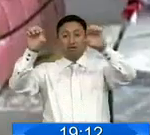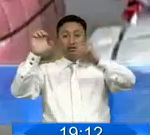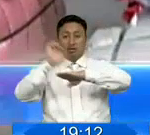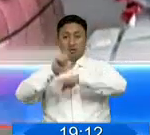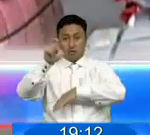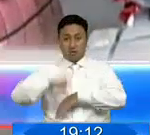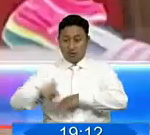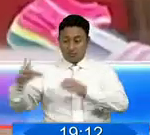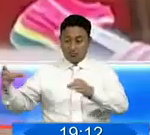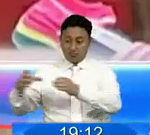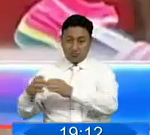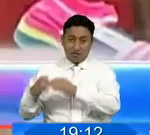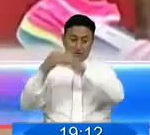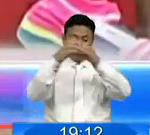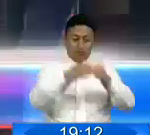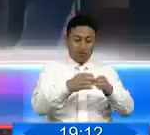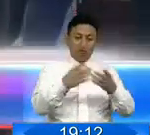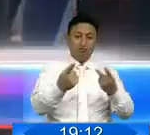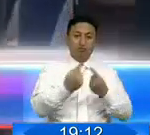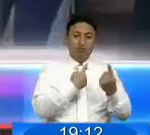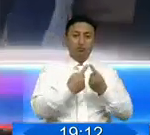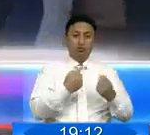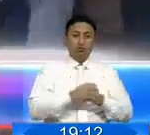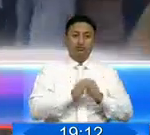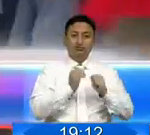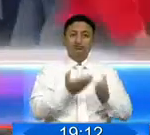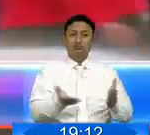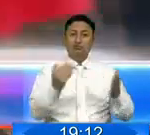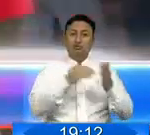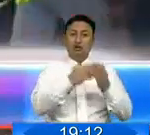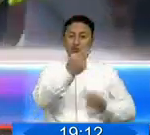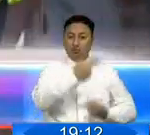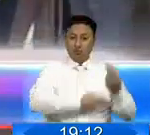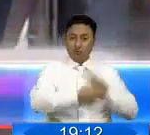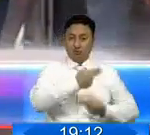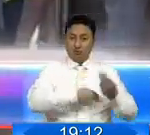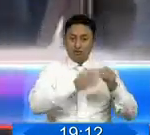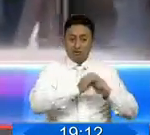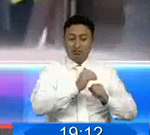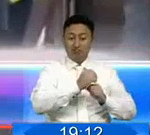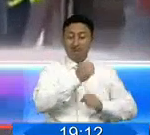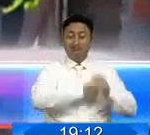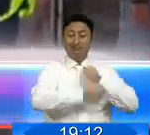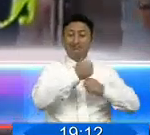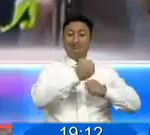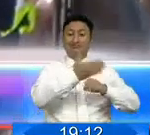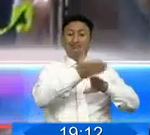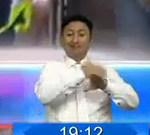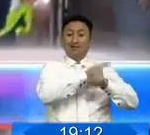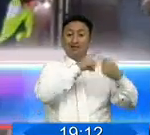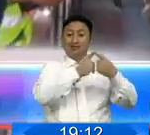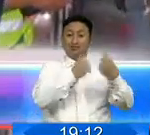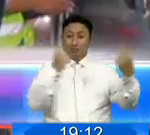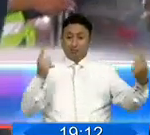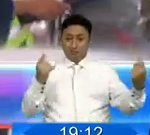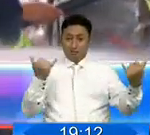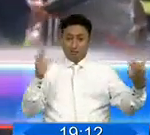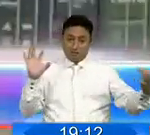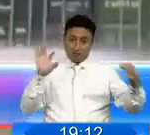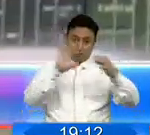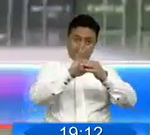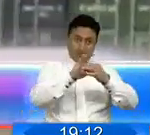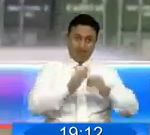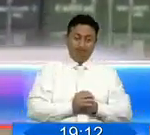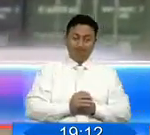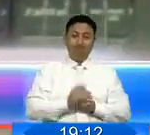La reactivación de este Consejo de Comercio e Inversión parece que zanja los años de distanciamiento entre ambas naciones, y esto sería